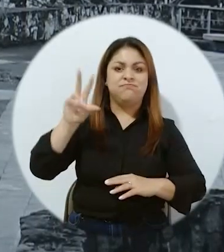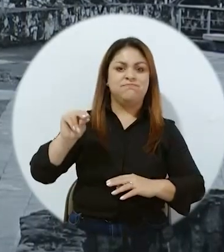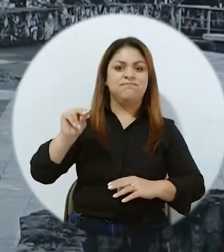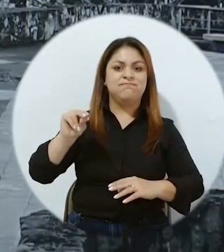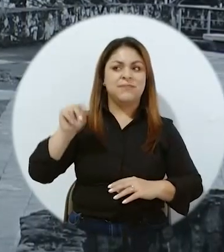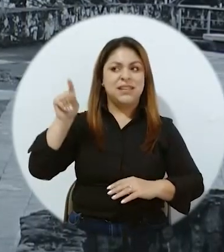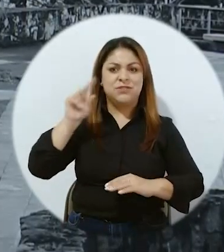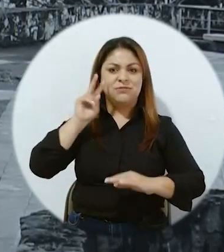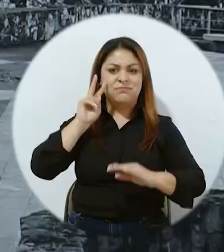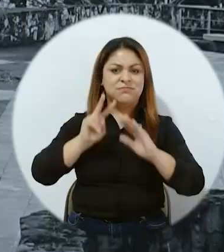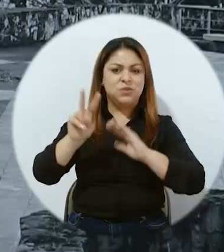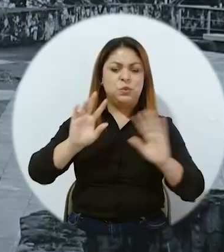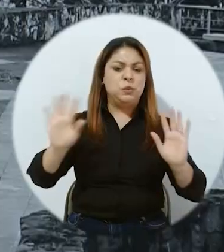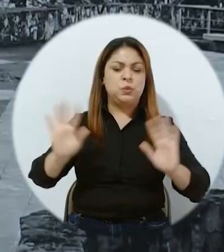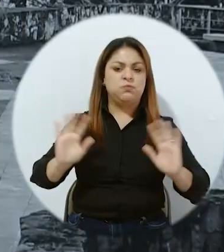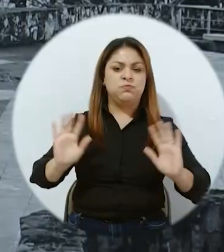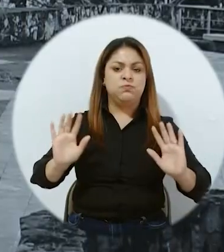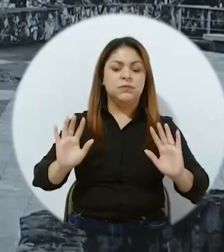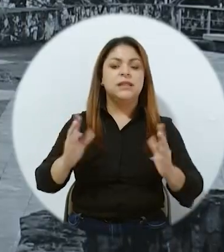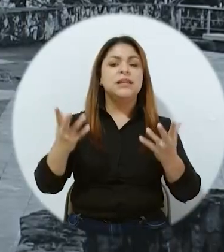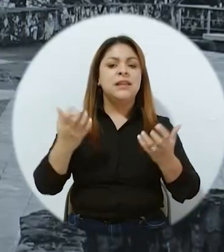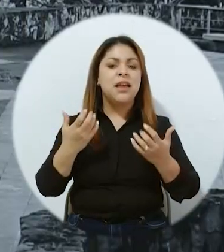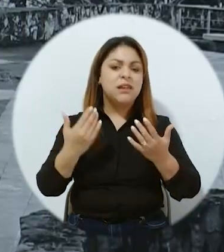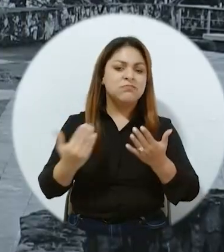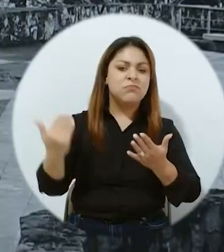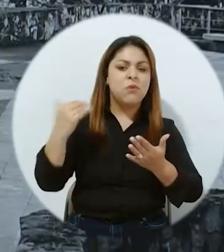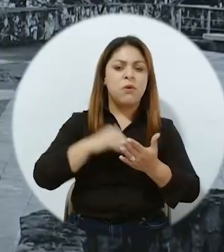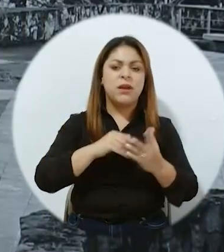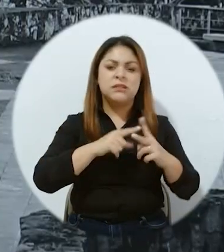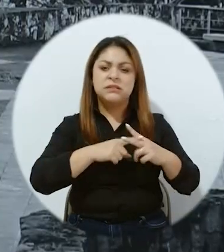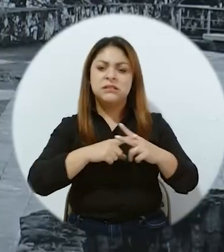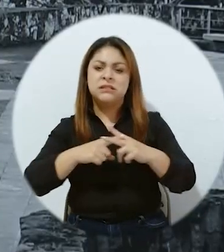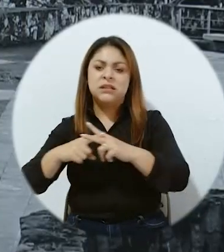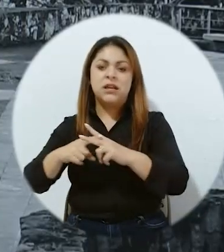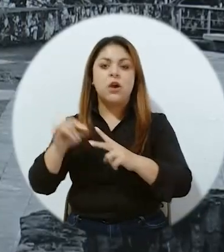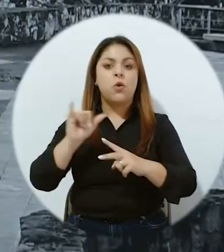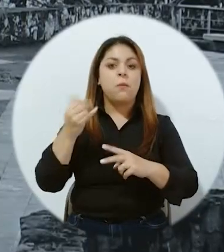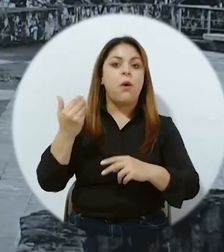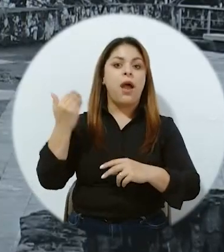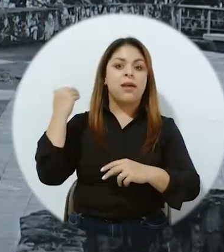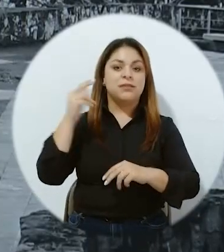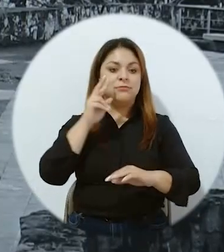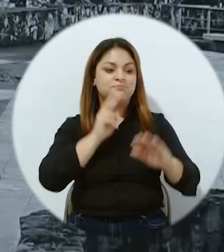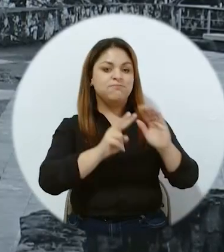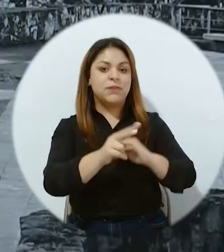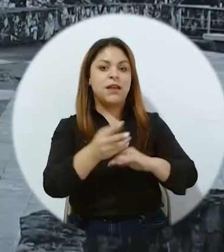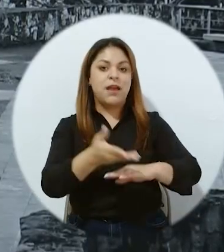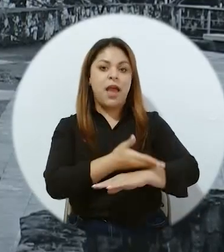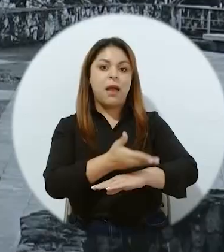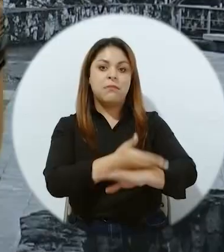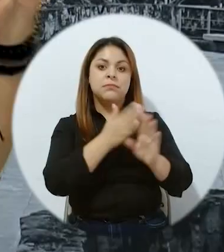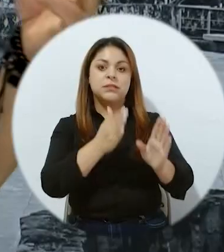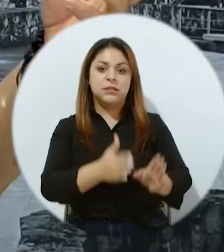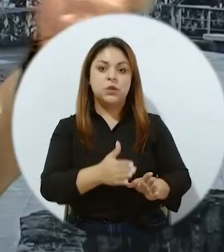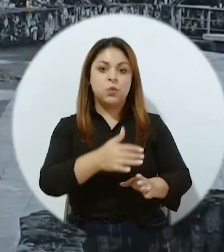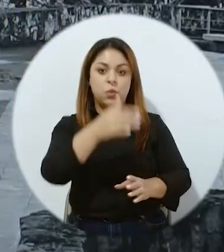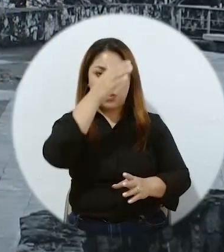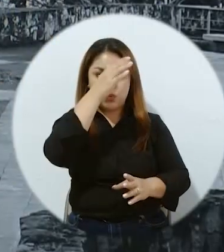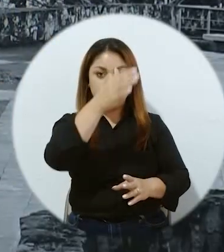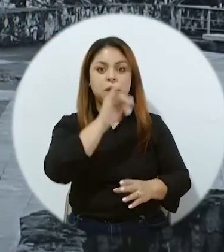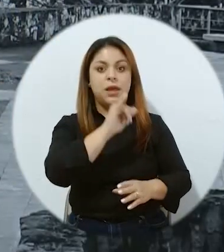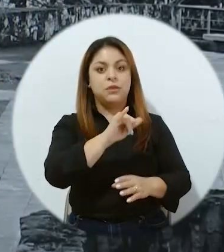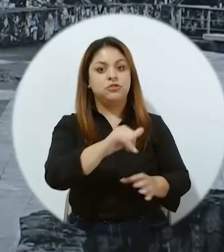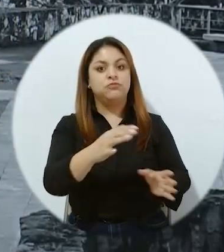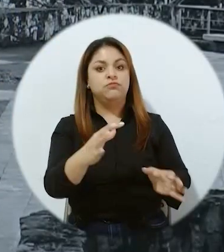esta visión hegemónica y quiere restablecer y revalorizar ese saber hacer campesino, la cultura campesina, que está